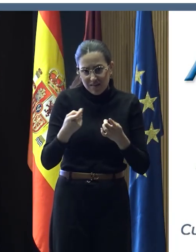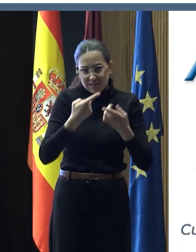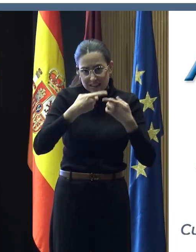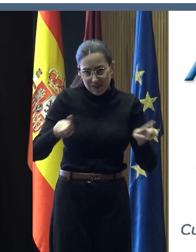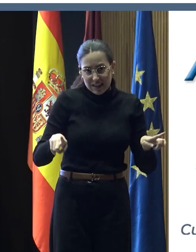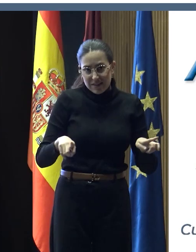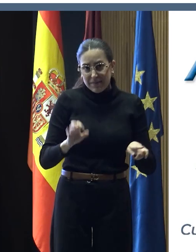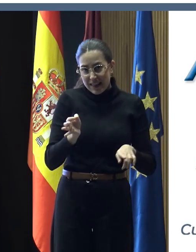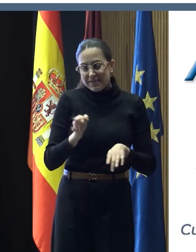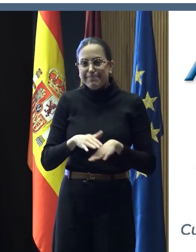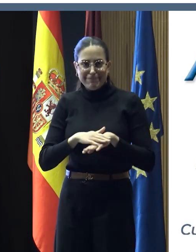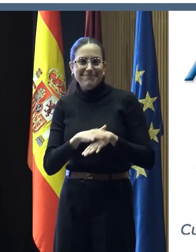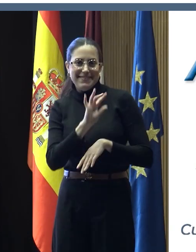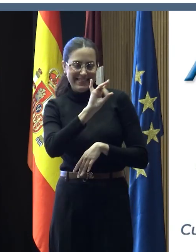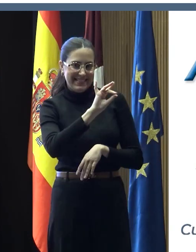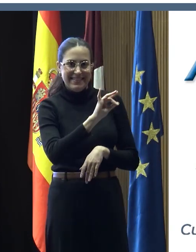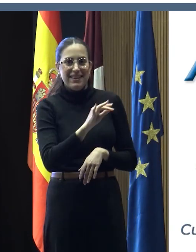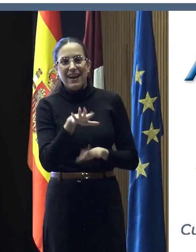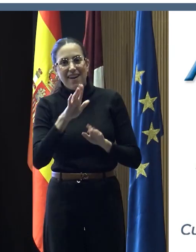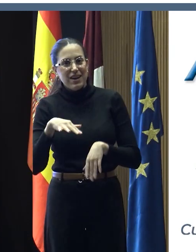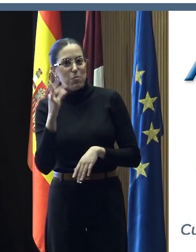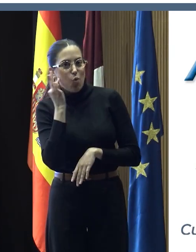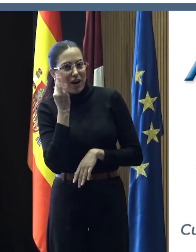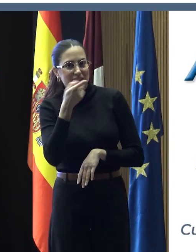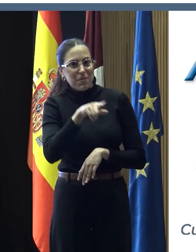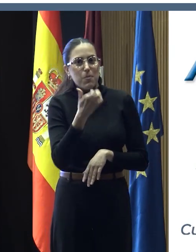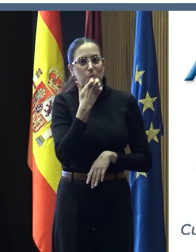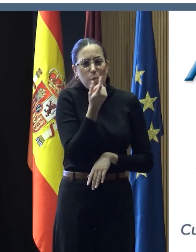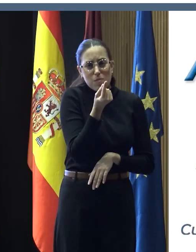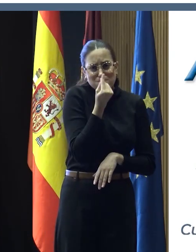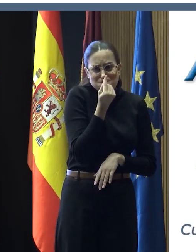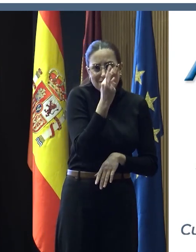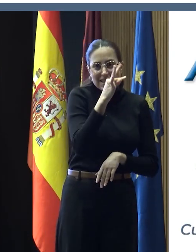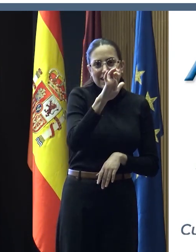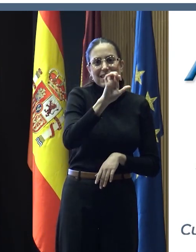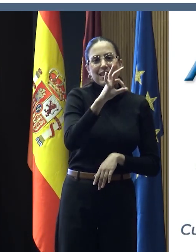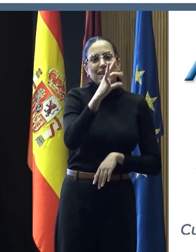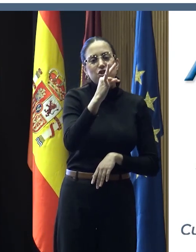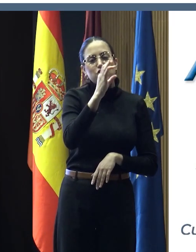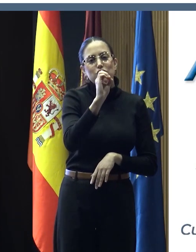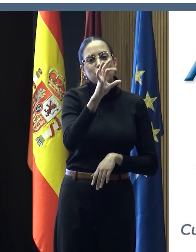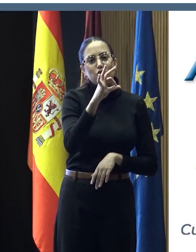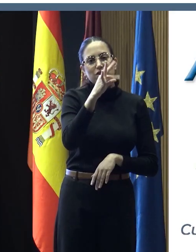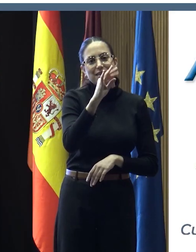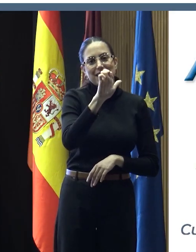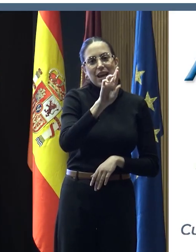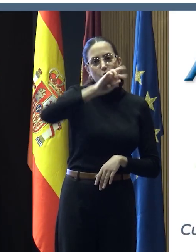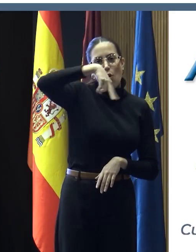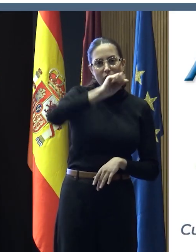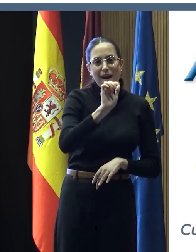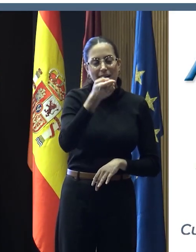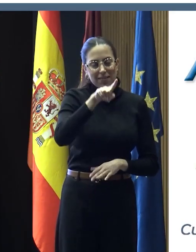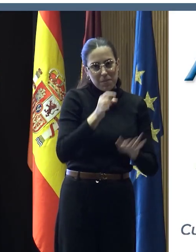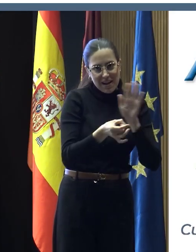Mía. La mujer también hace un poquillo de testosterona. Sí. Sí. No es que sea más